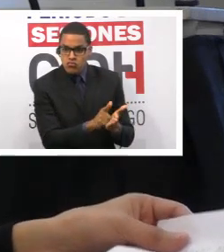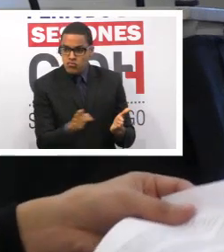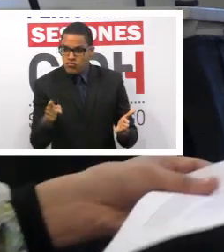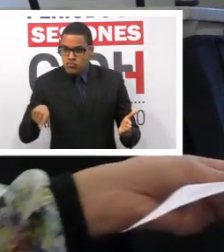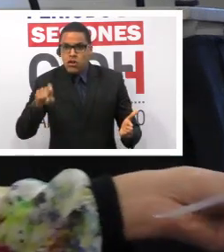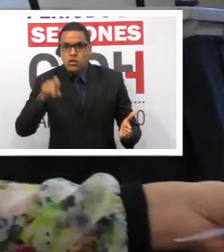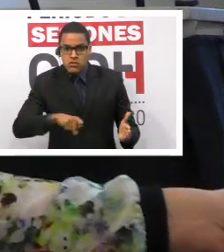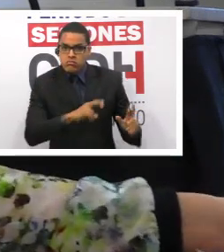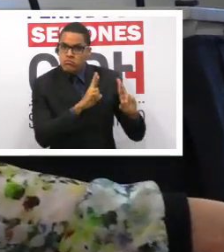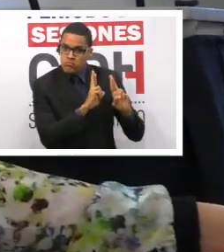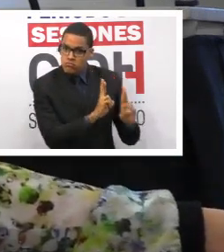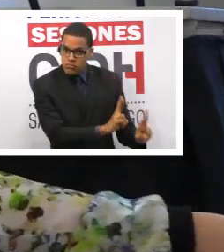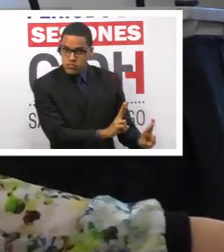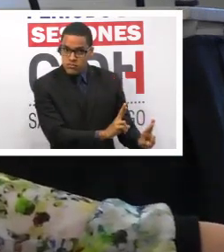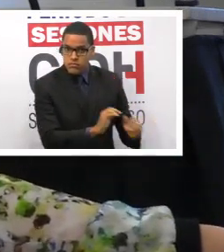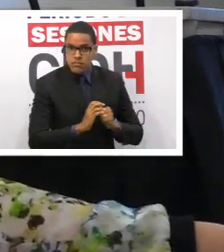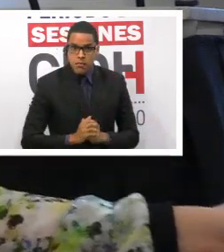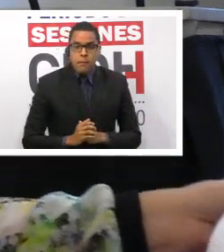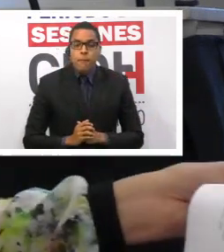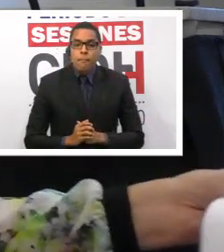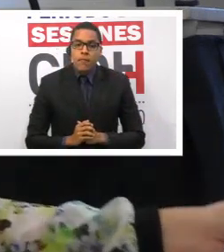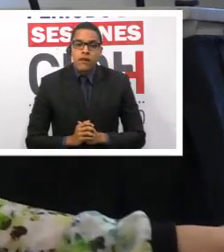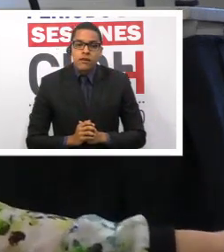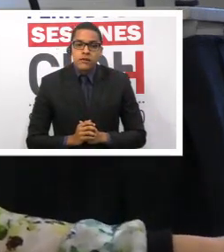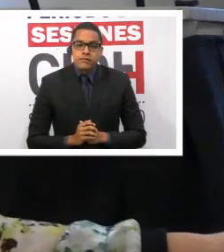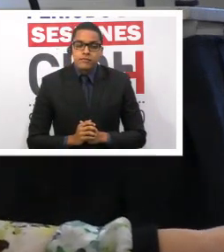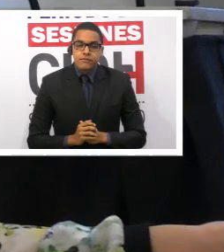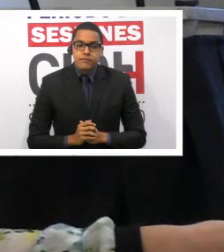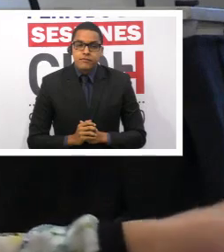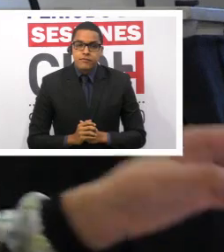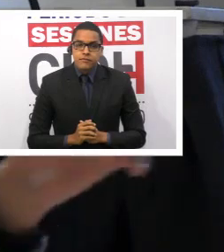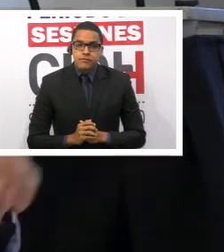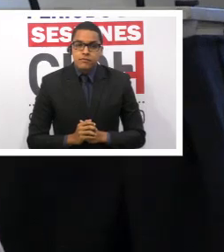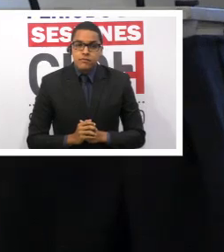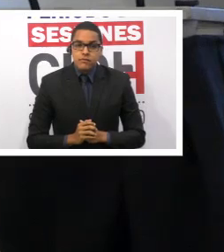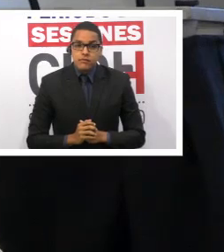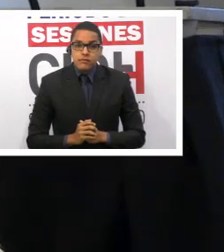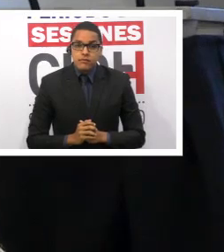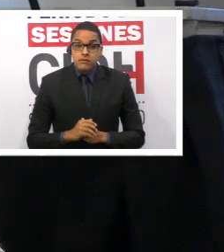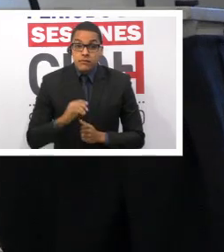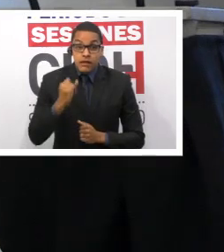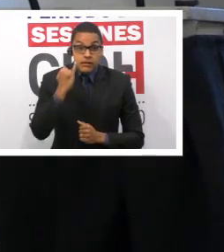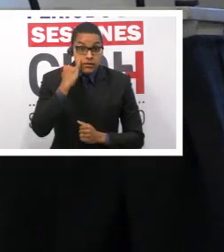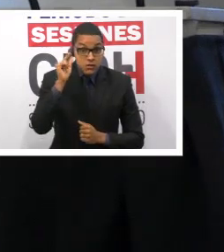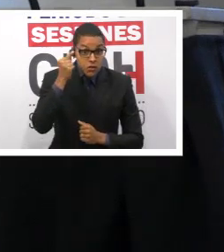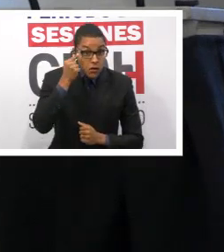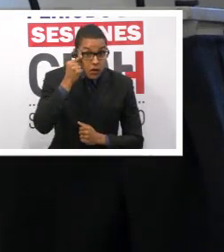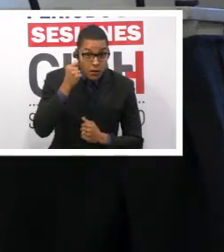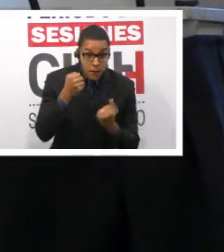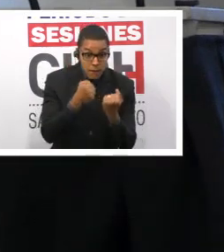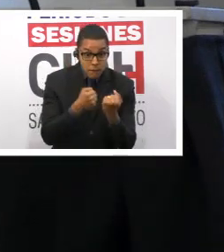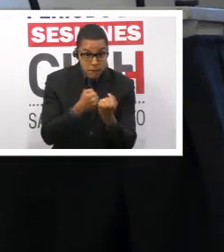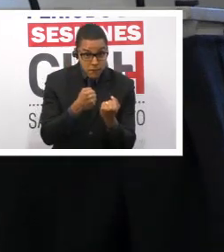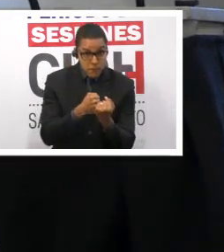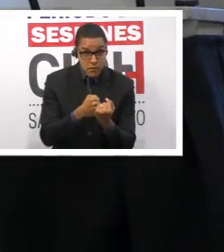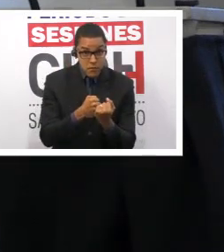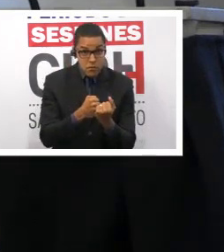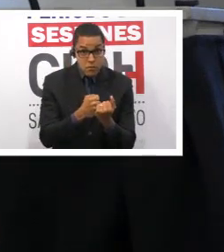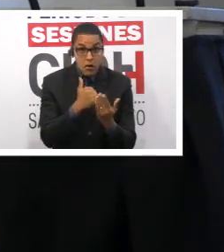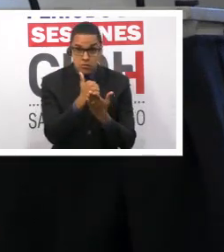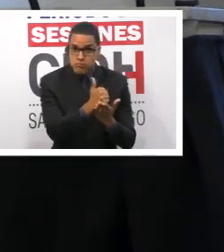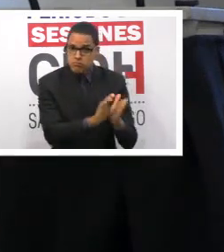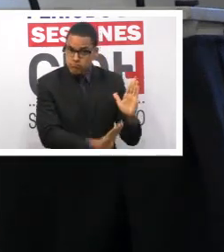fiscal y la tributación estas consideraciones constituyen un avance importante que provee un marco de referencia para un rol más